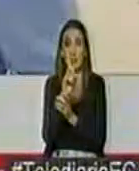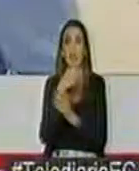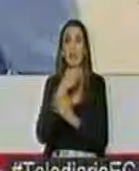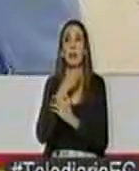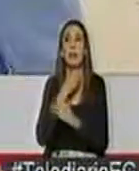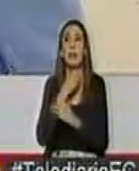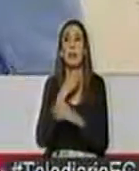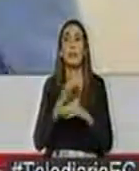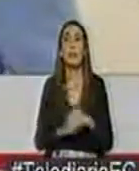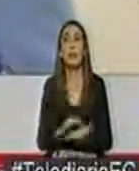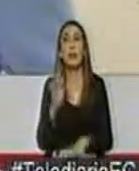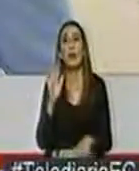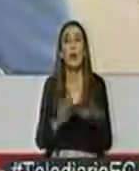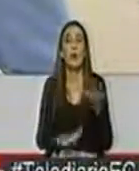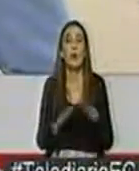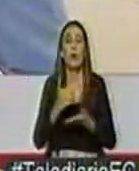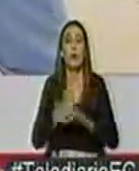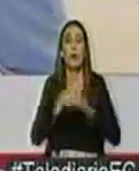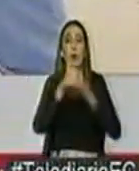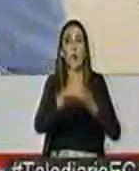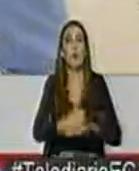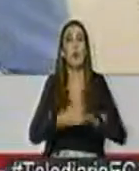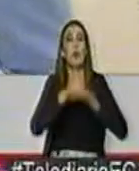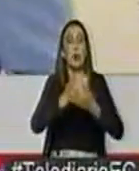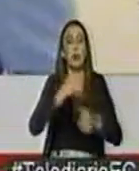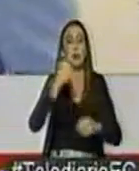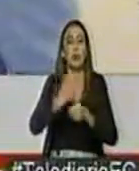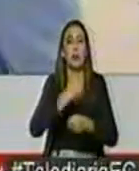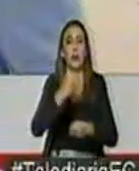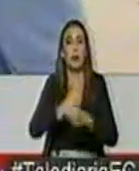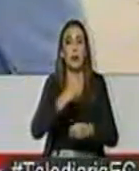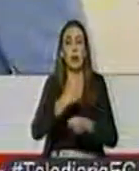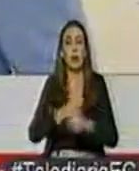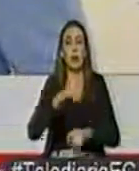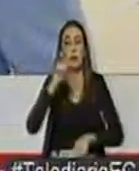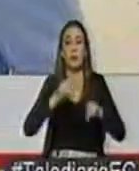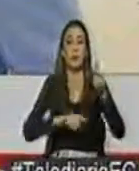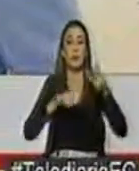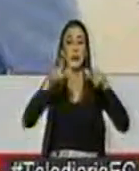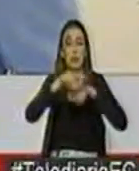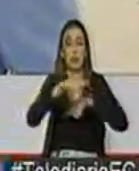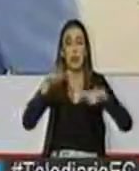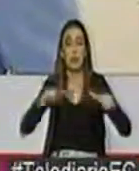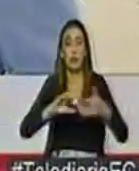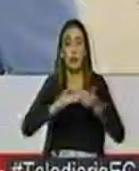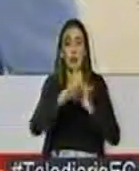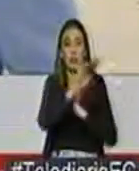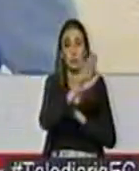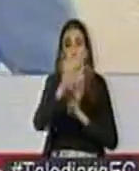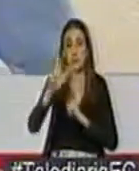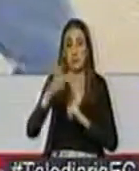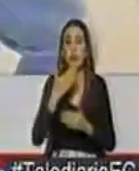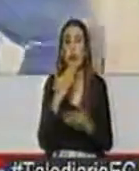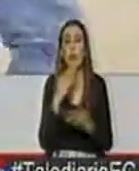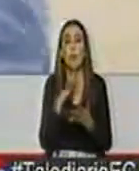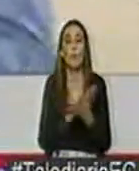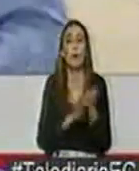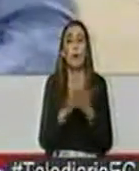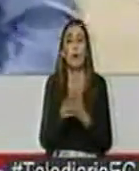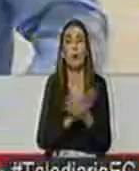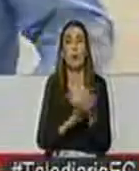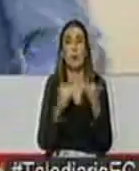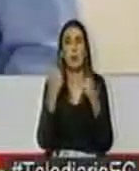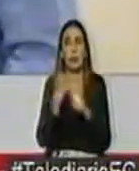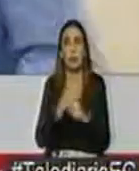agosto. ¿En qué medida esto ayuda a trabajar de mejor manera en las áreas que le competen a cada una de estas instituciones públicas? Mire, cuando hablamos